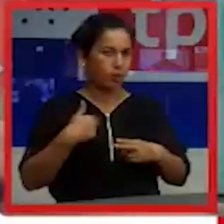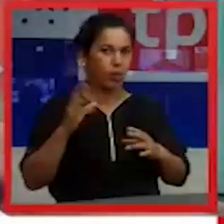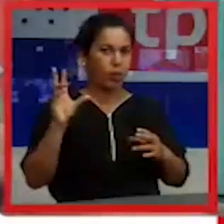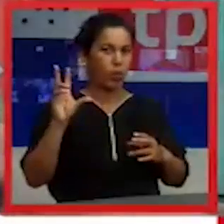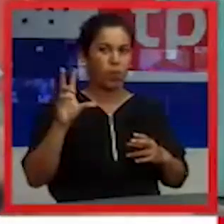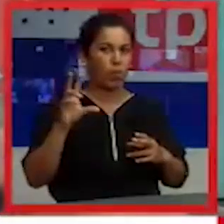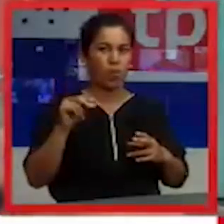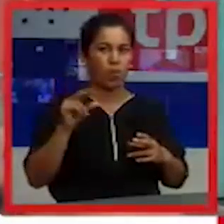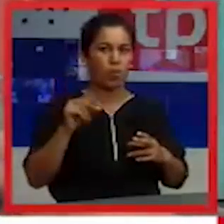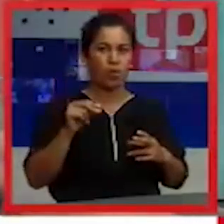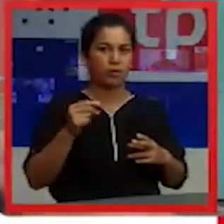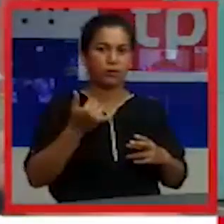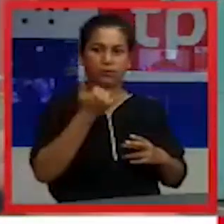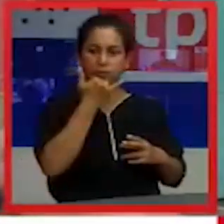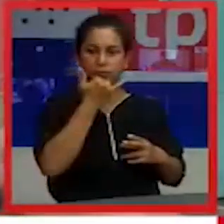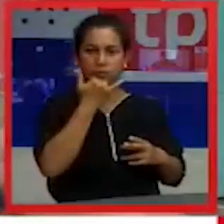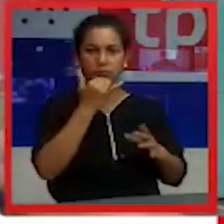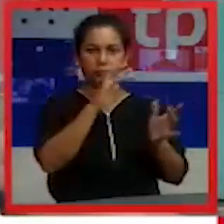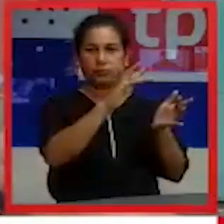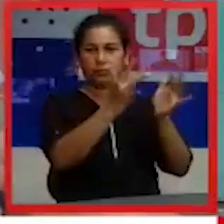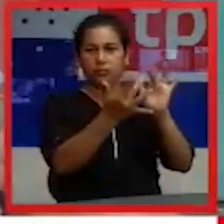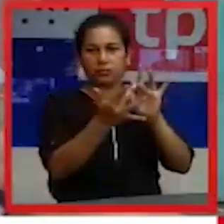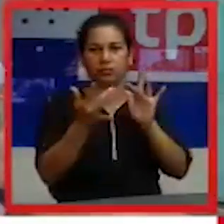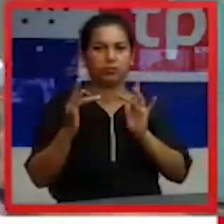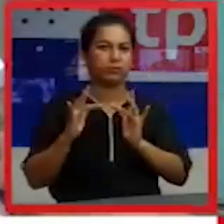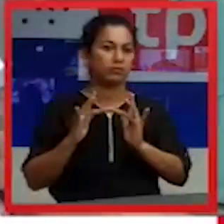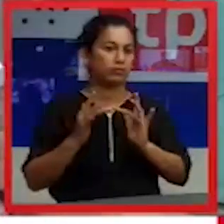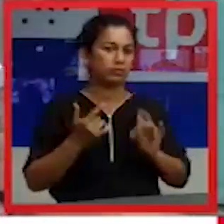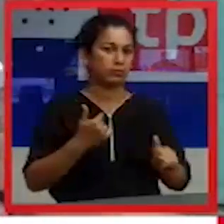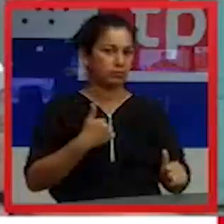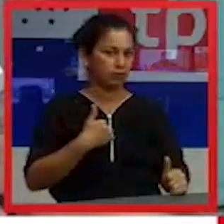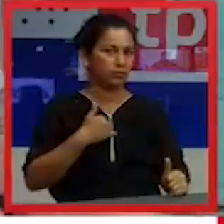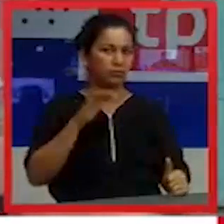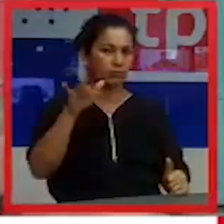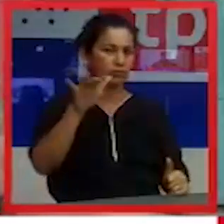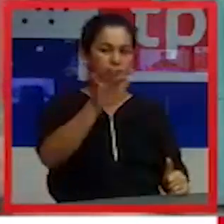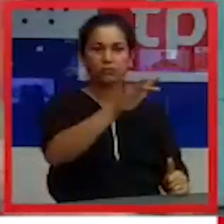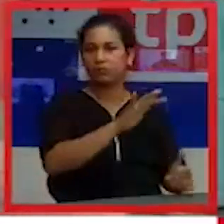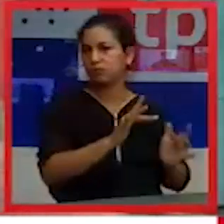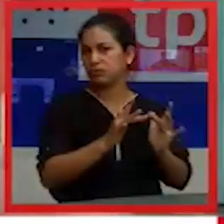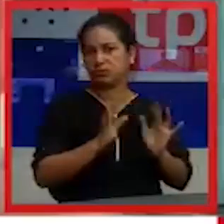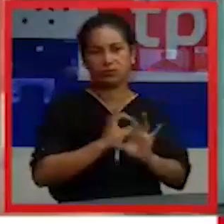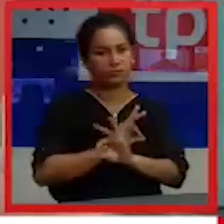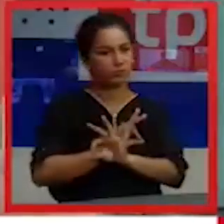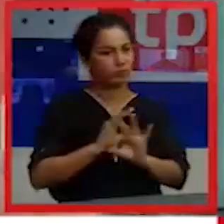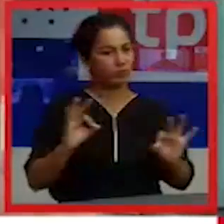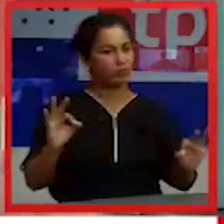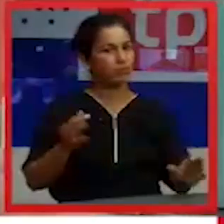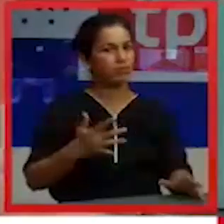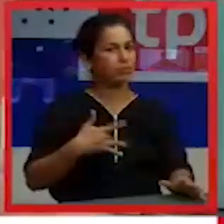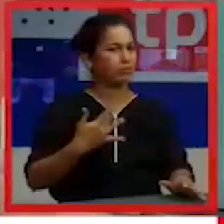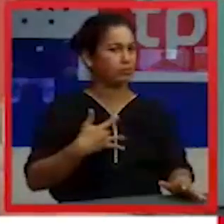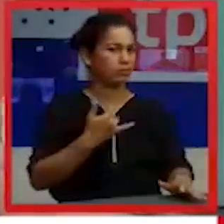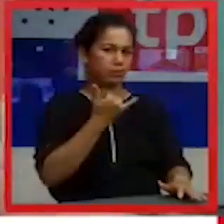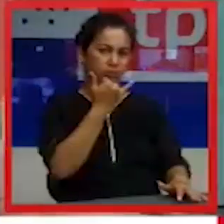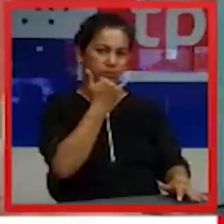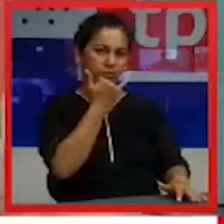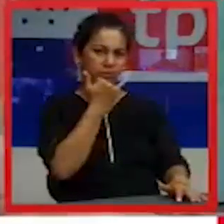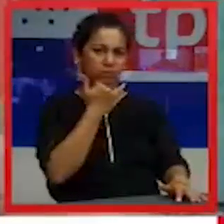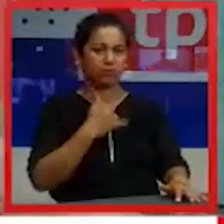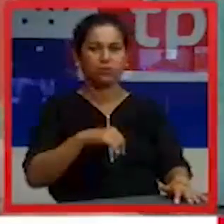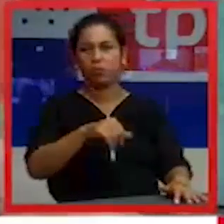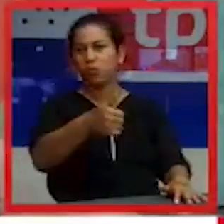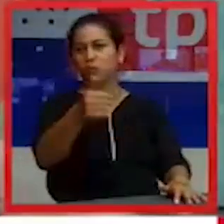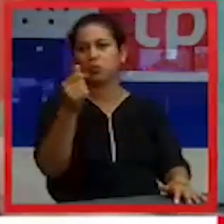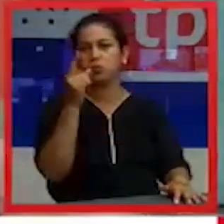por Entel que ponerme ubiqué porque dice su nombre es Dani y otra persona más que no lo ubiqué. Digamos, no sé si fue un chiste de